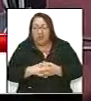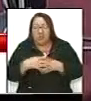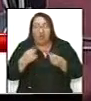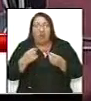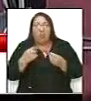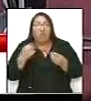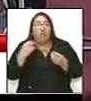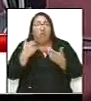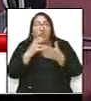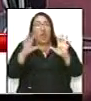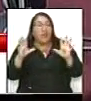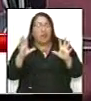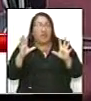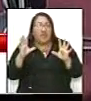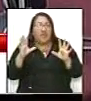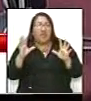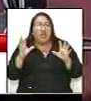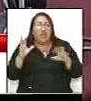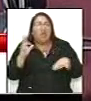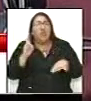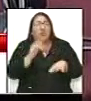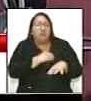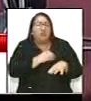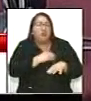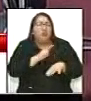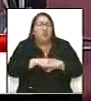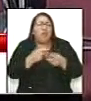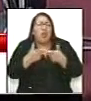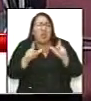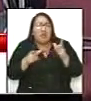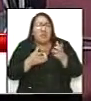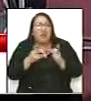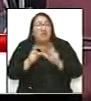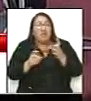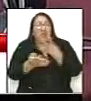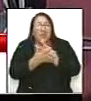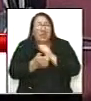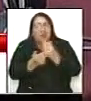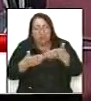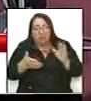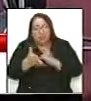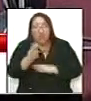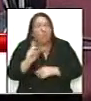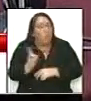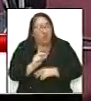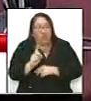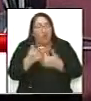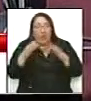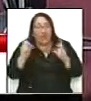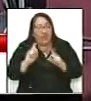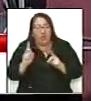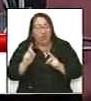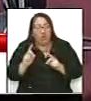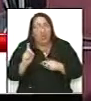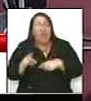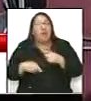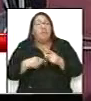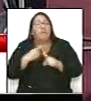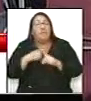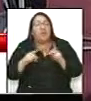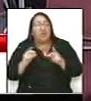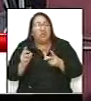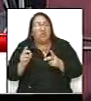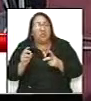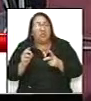fuera cualquier tipo de indulto, sino que tenía que haber una acotación. Para no hacer la segunda votación nuevamente y para